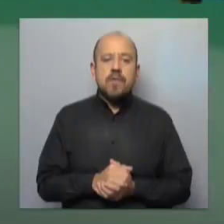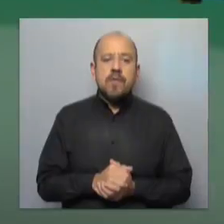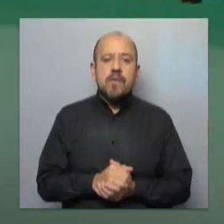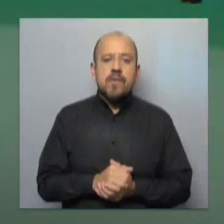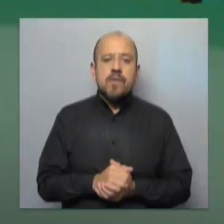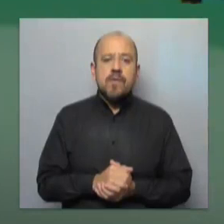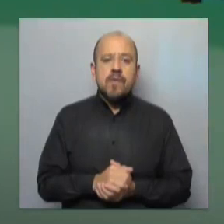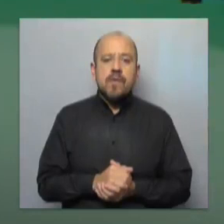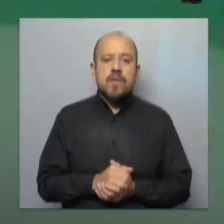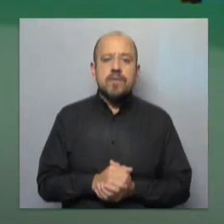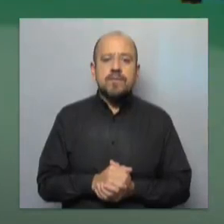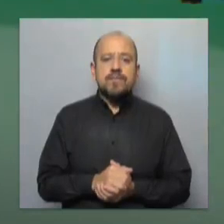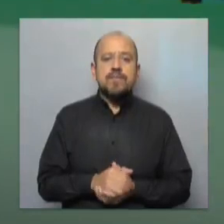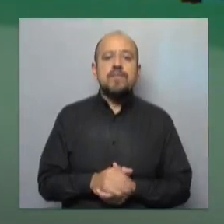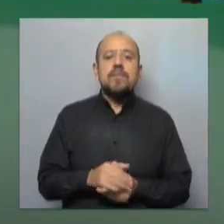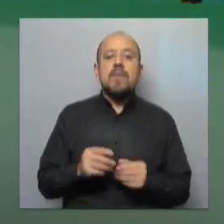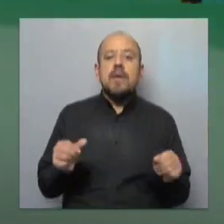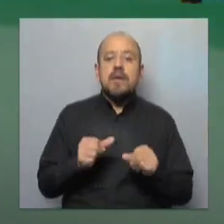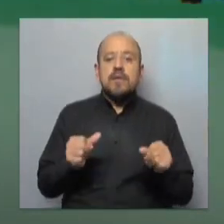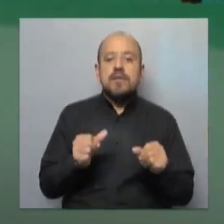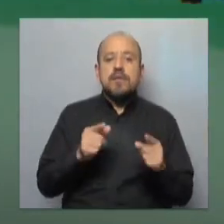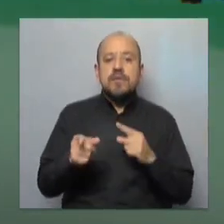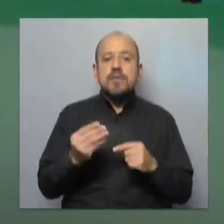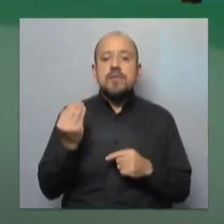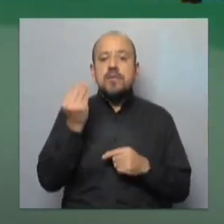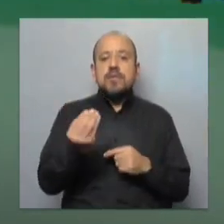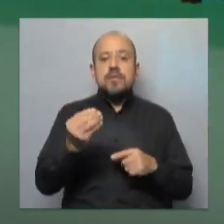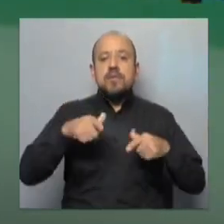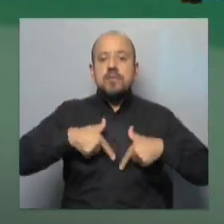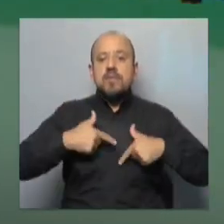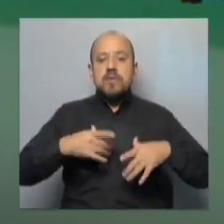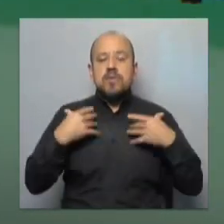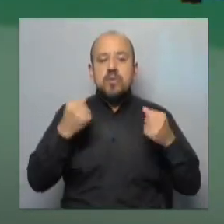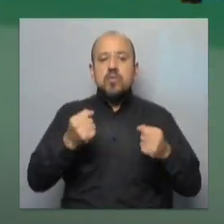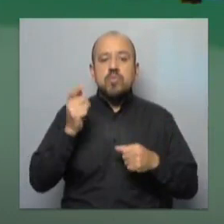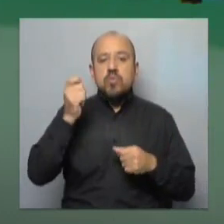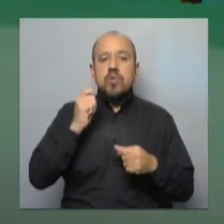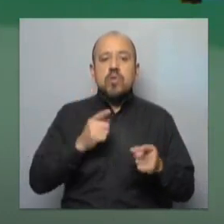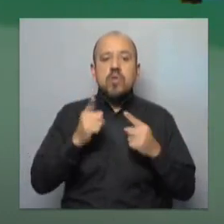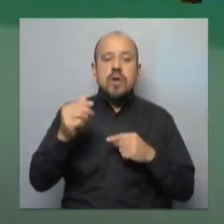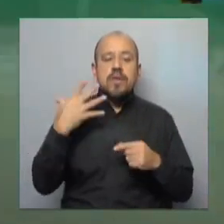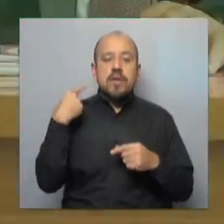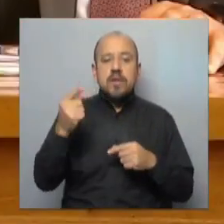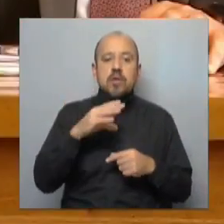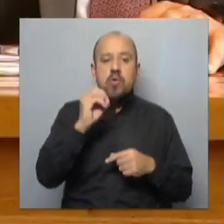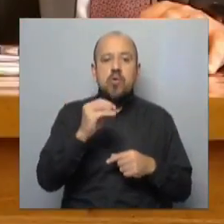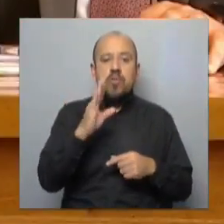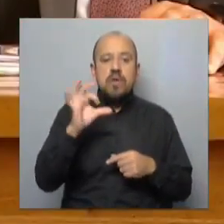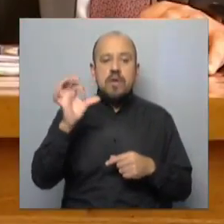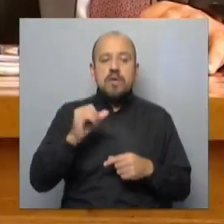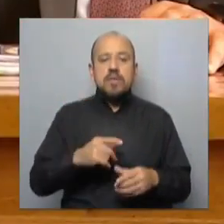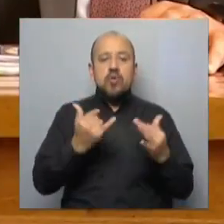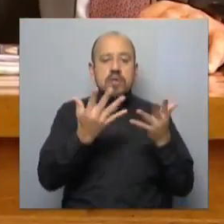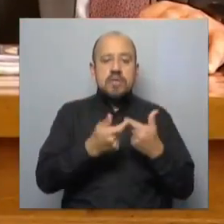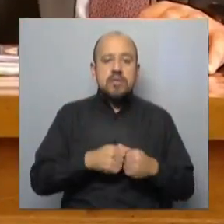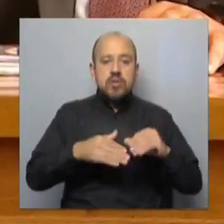otra vez cambiamos de asunto se oficializó la candidatura del ministro de salud pública daniel salinas a director de la opc la organización